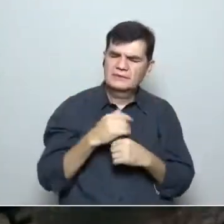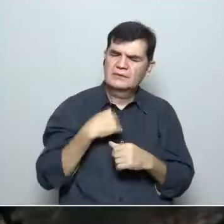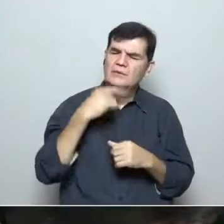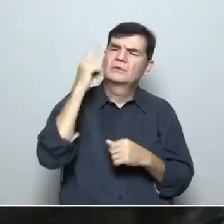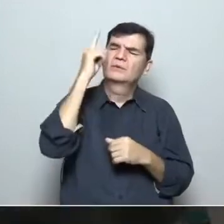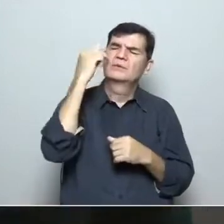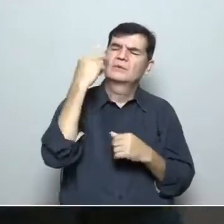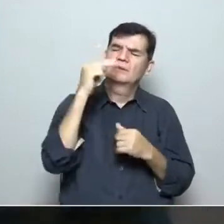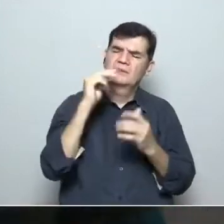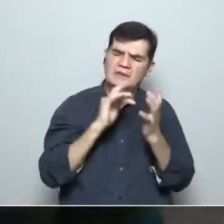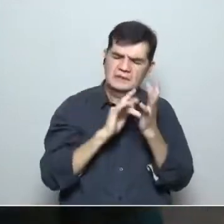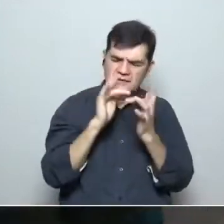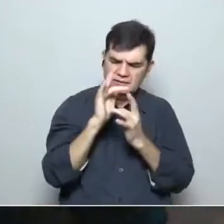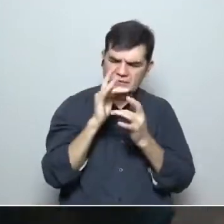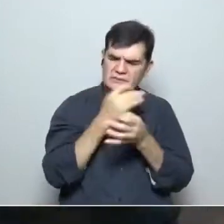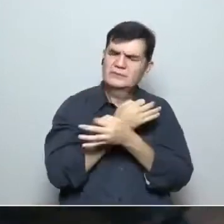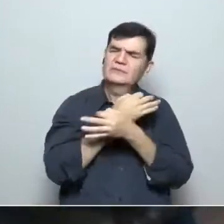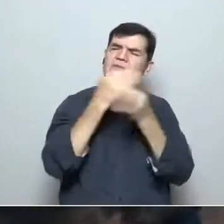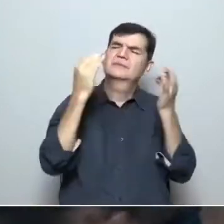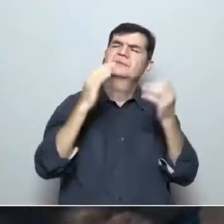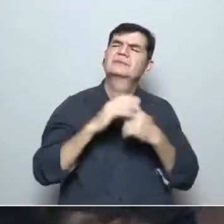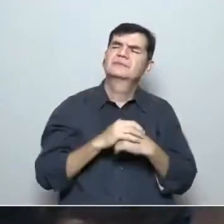Imploramos tu nombre, Jesús.